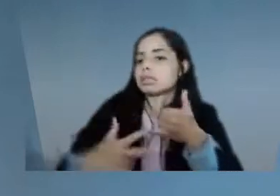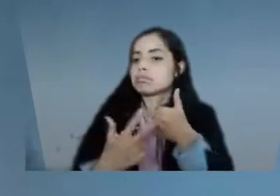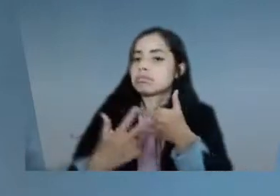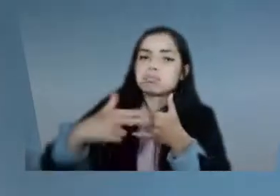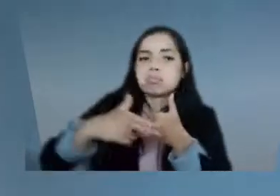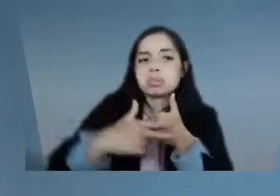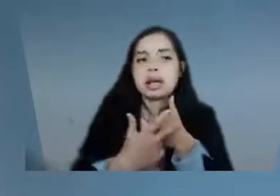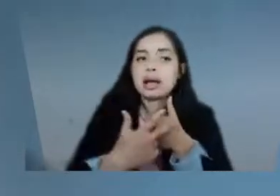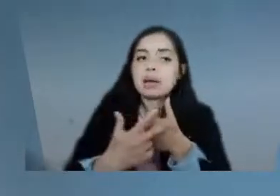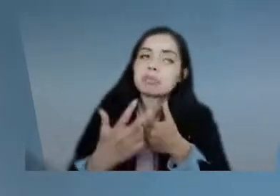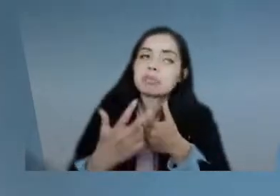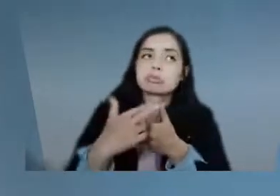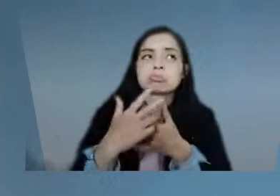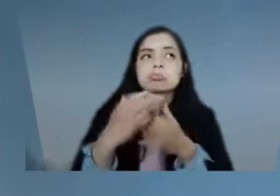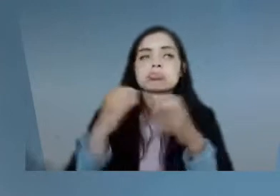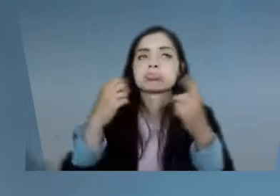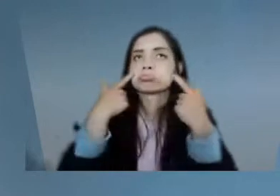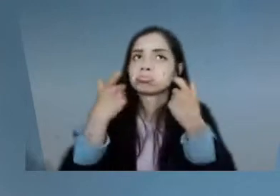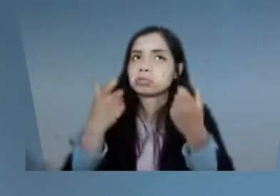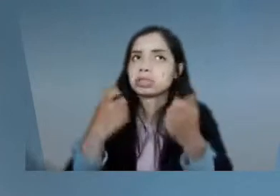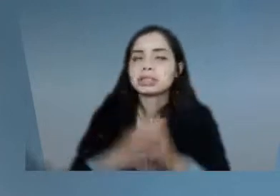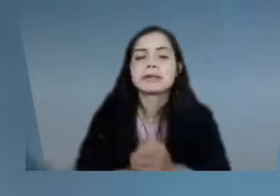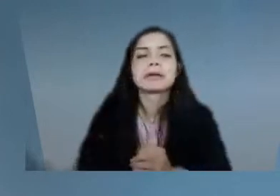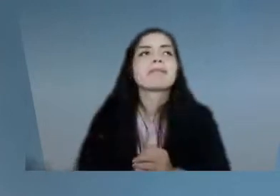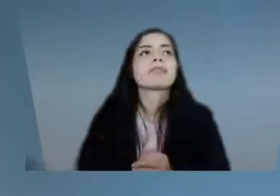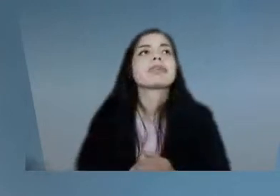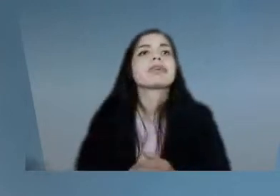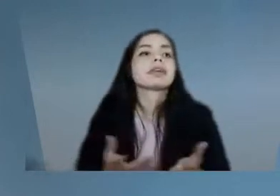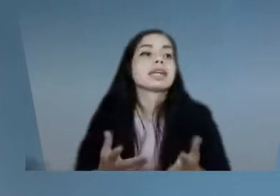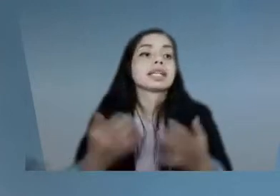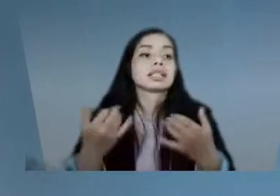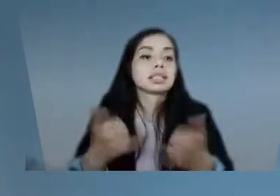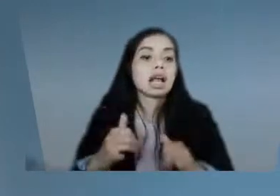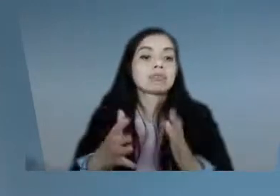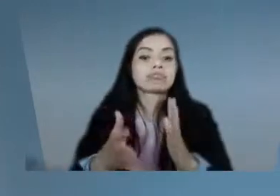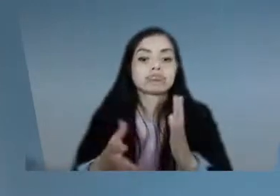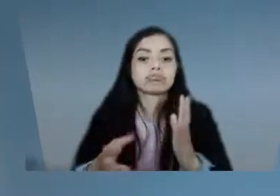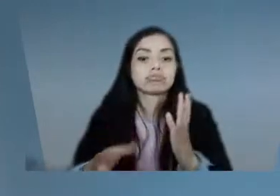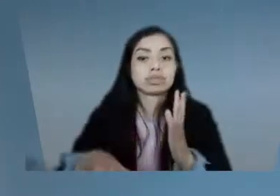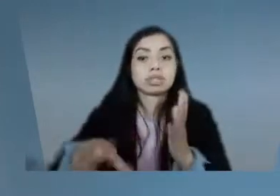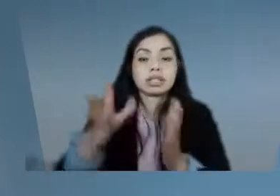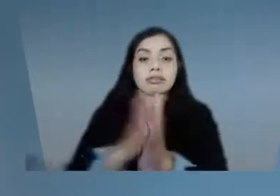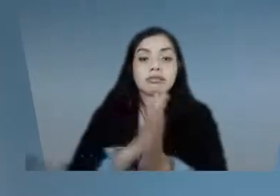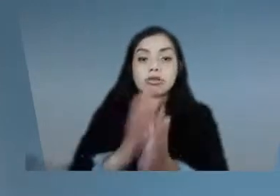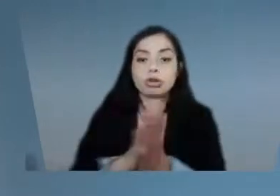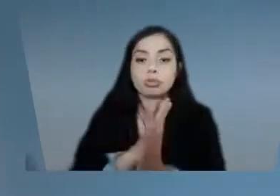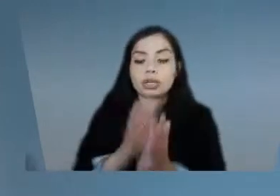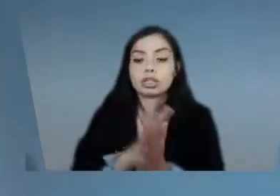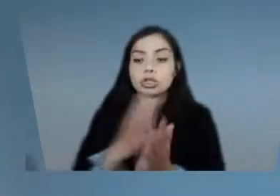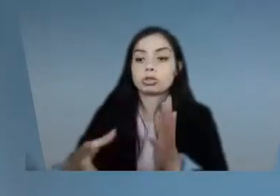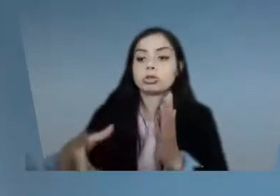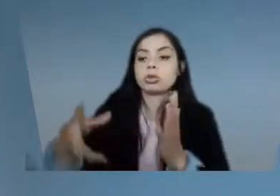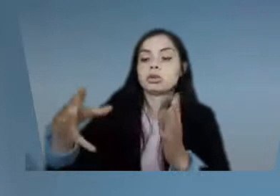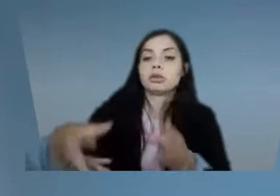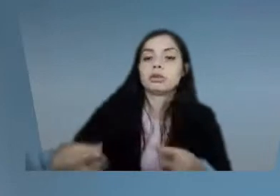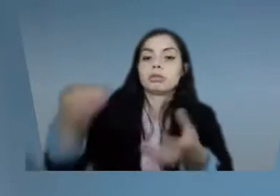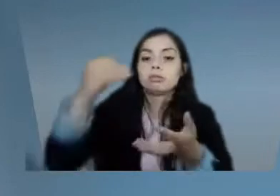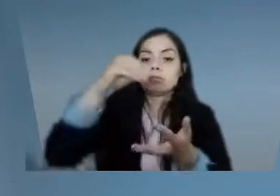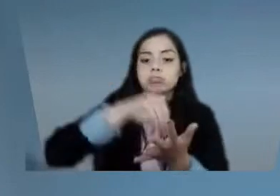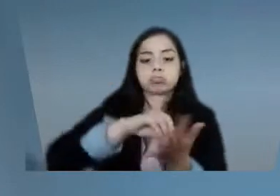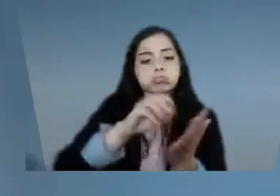como los datos primarios e importantes, volvemos con ellos y